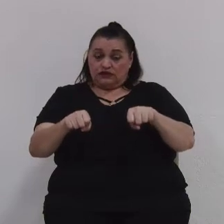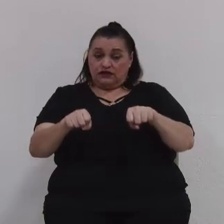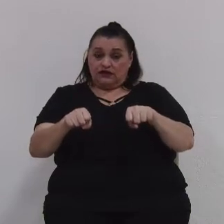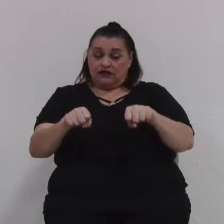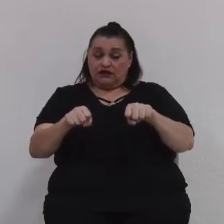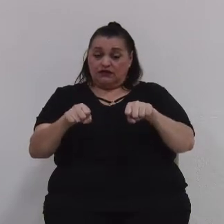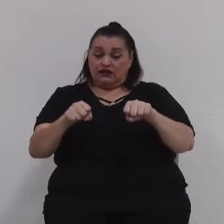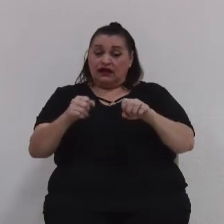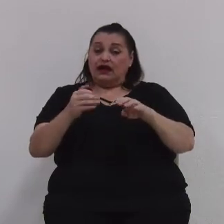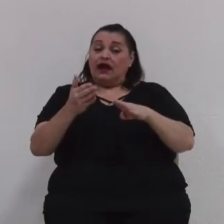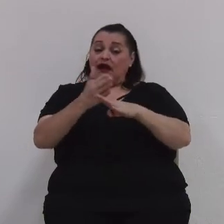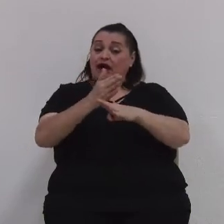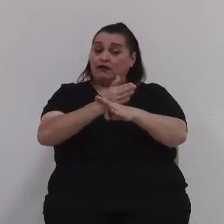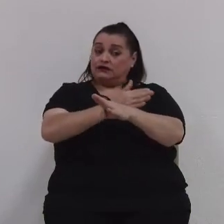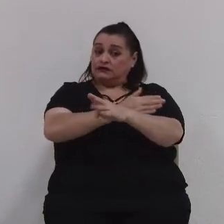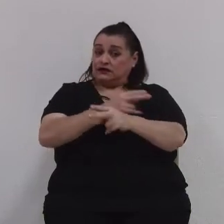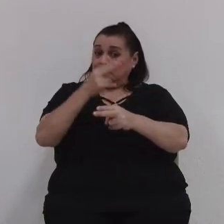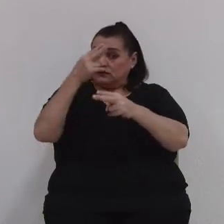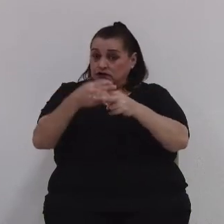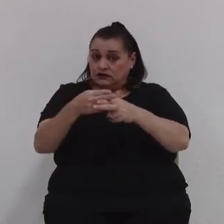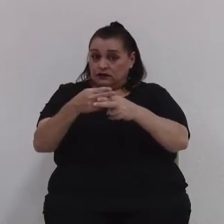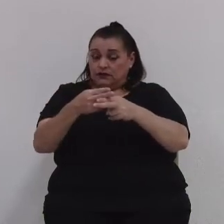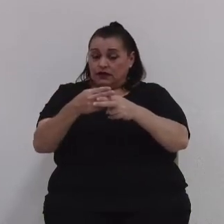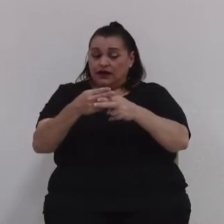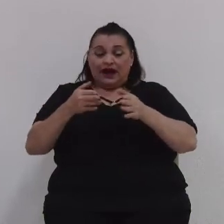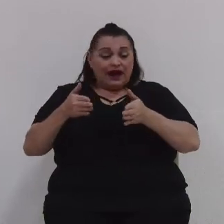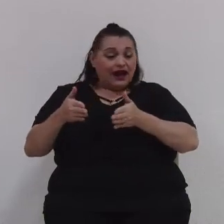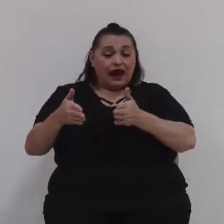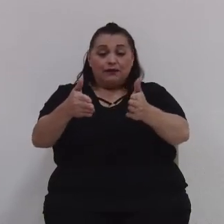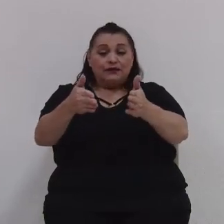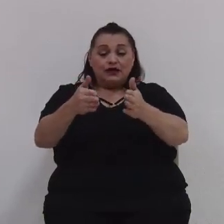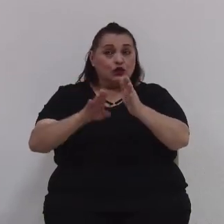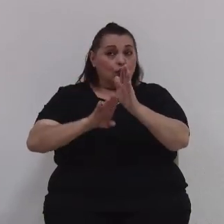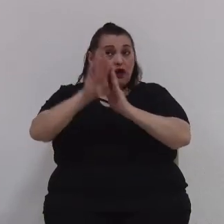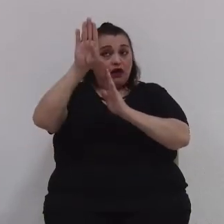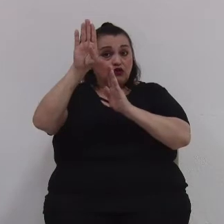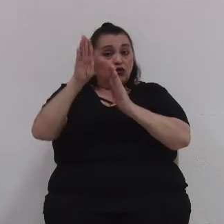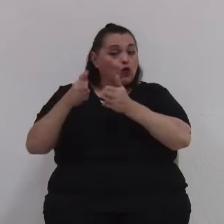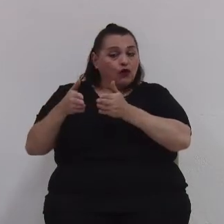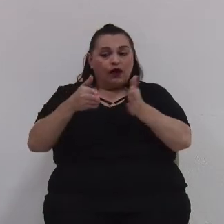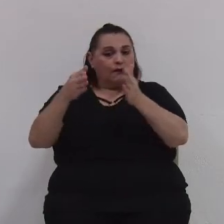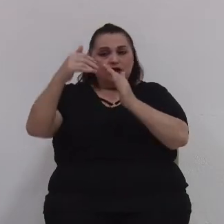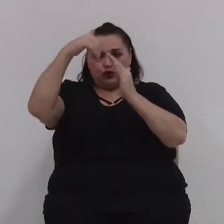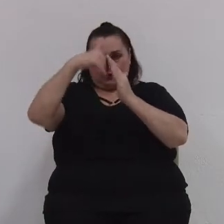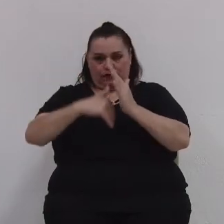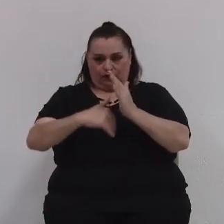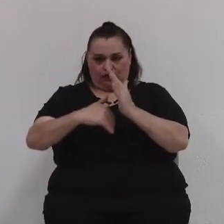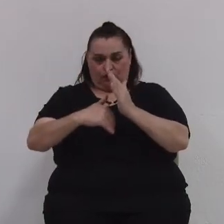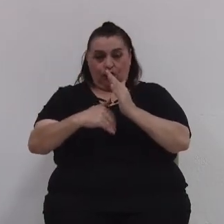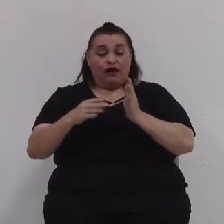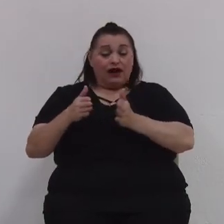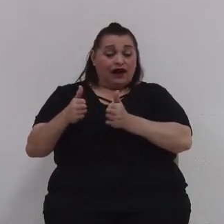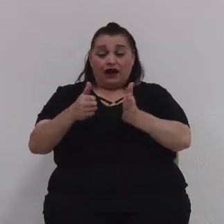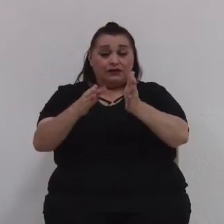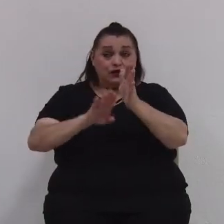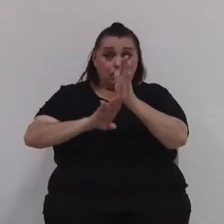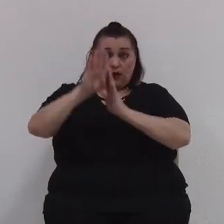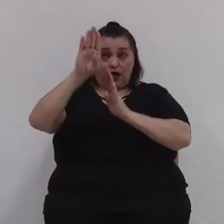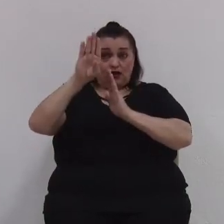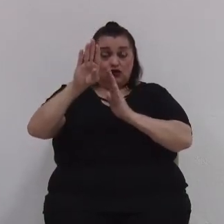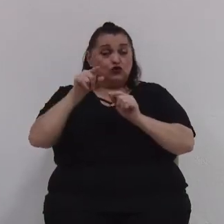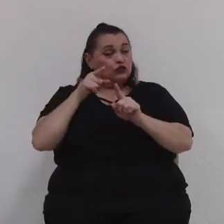de avanzar en lo que llaman el camino alto o el camino bajo. El camino alto es